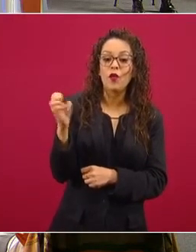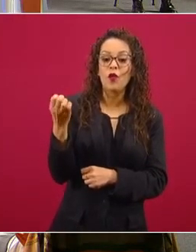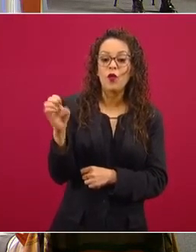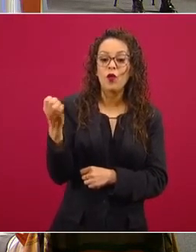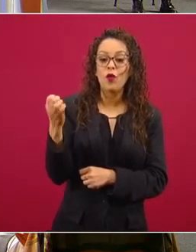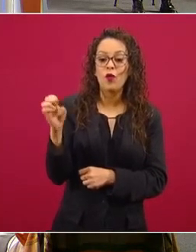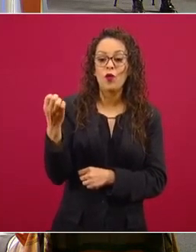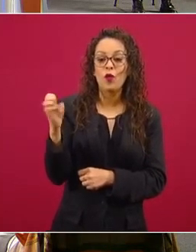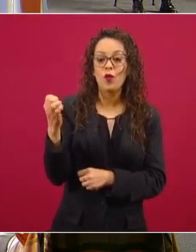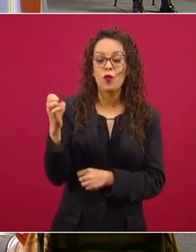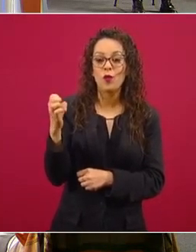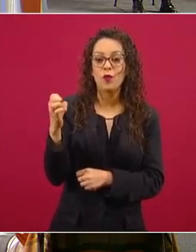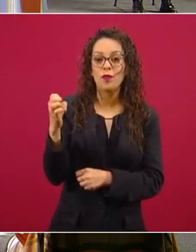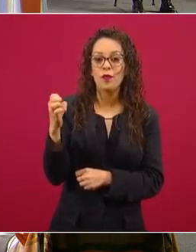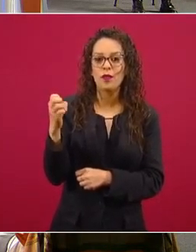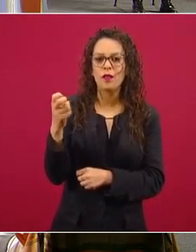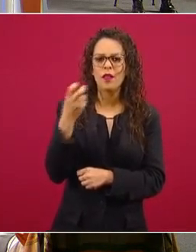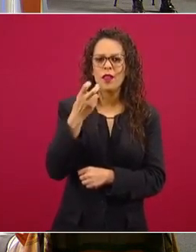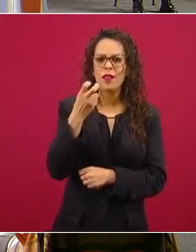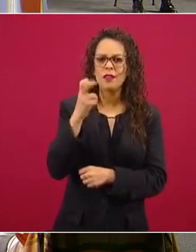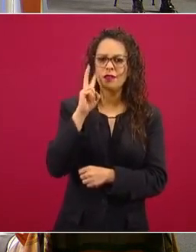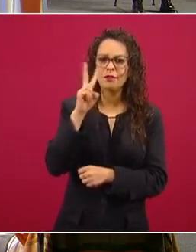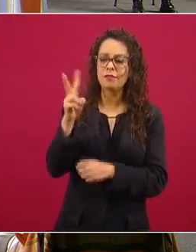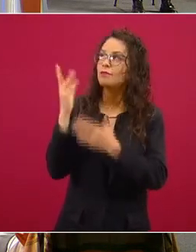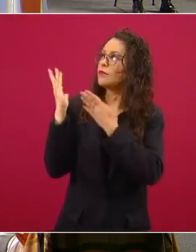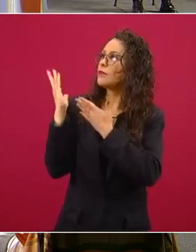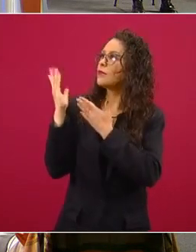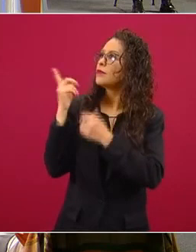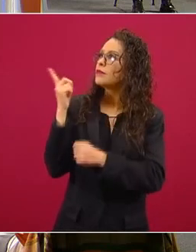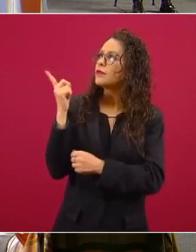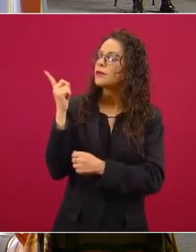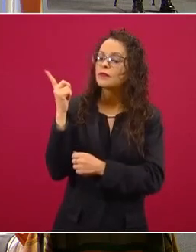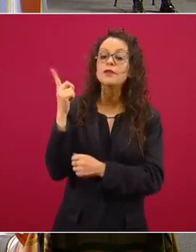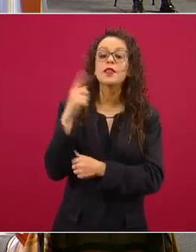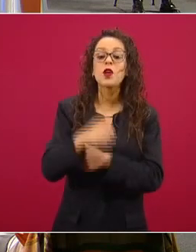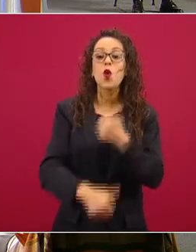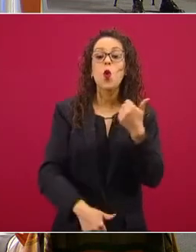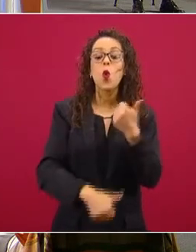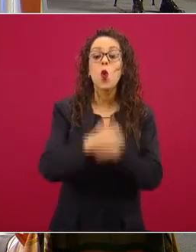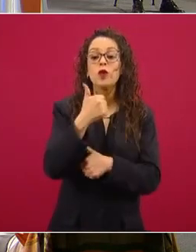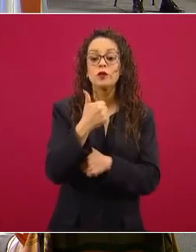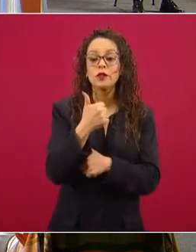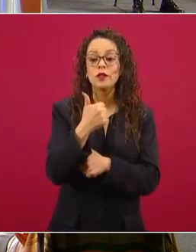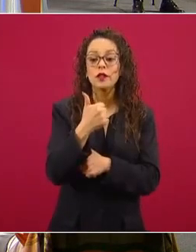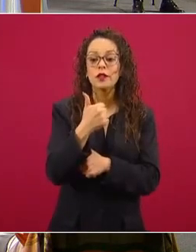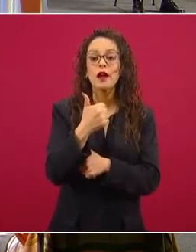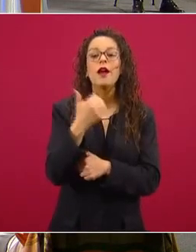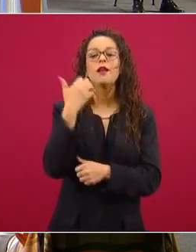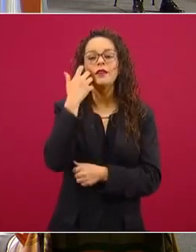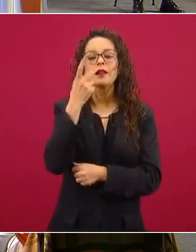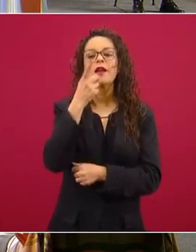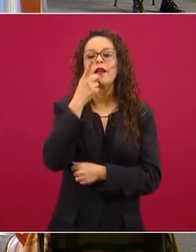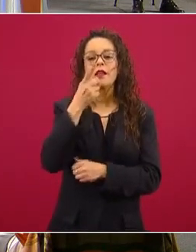Esto fue el ¿qué? El 11. Entonces quiere decir que fue el 10.